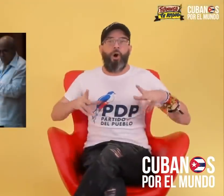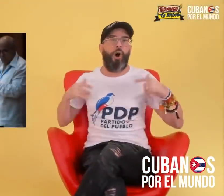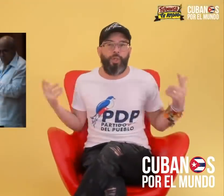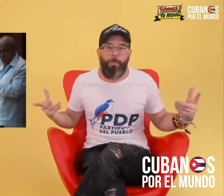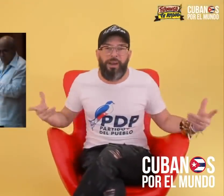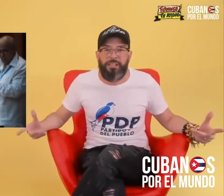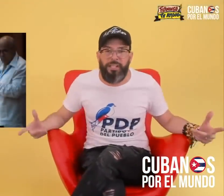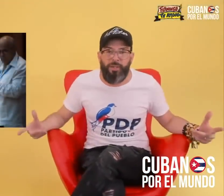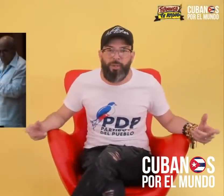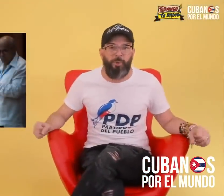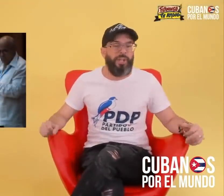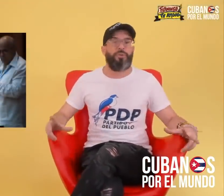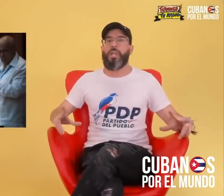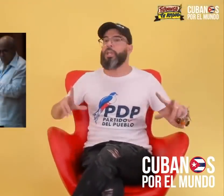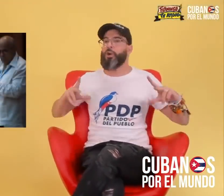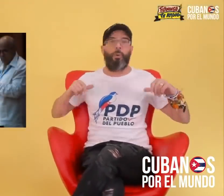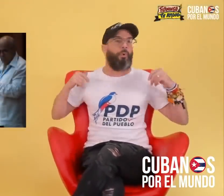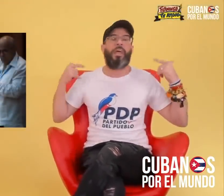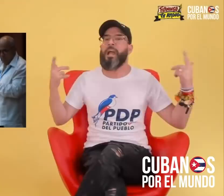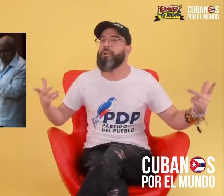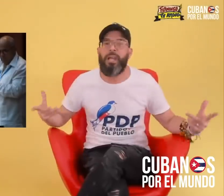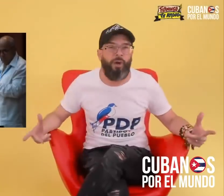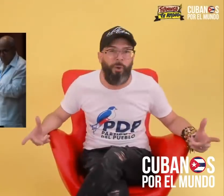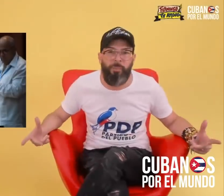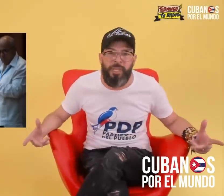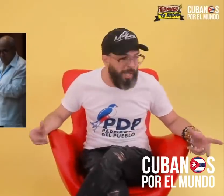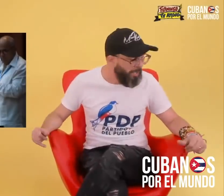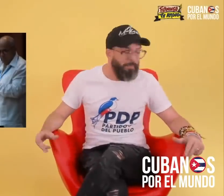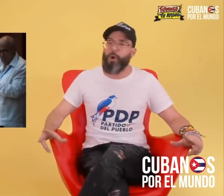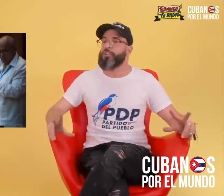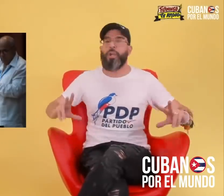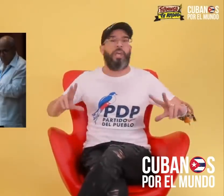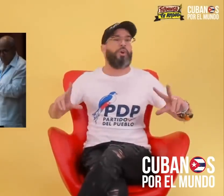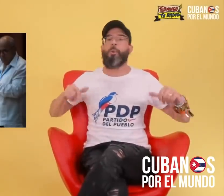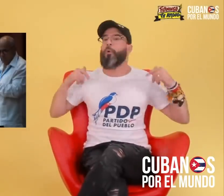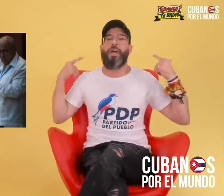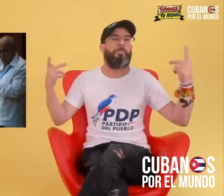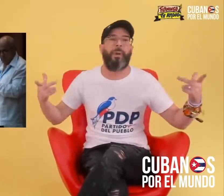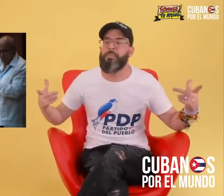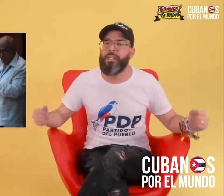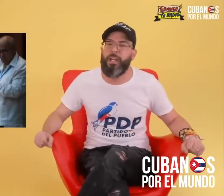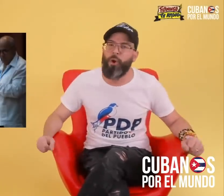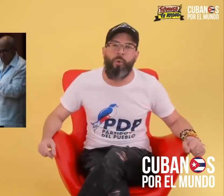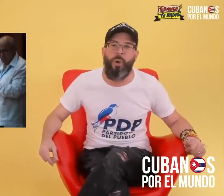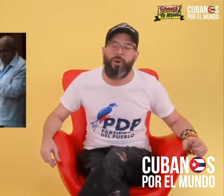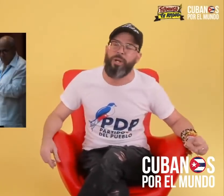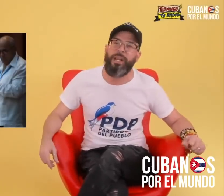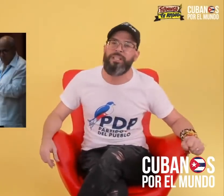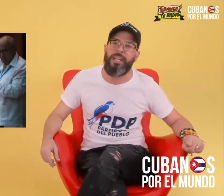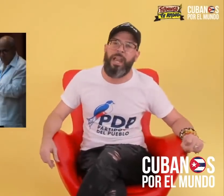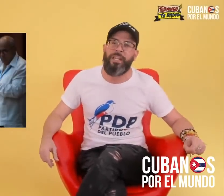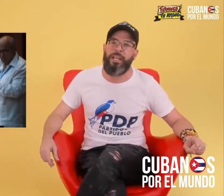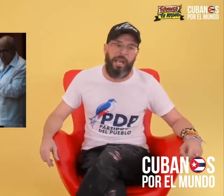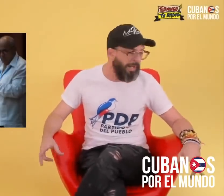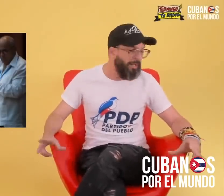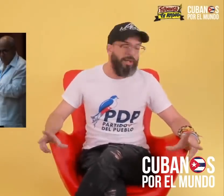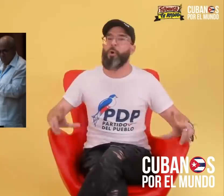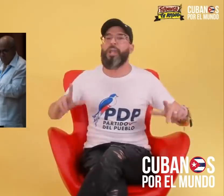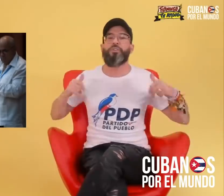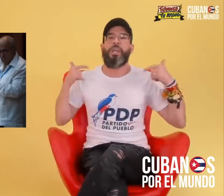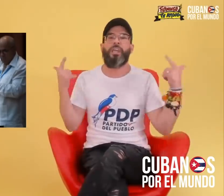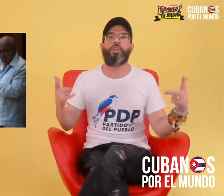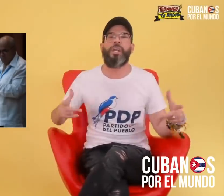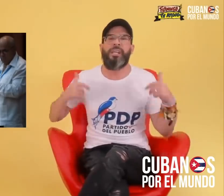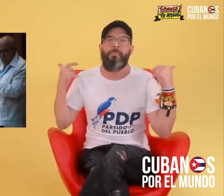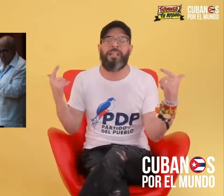permitir otros partidos. Por eso es que ellos no pueden abrir la economía. Por eso es que ellos no pueden permitir que los cubanos regresen a la isla.